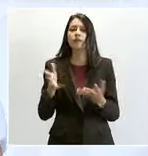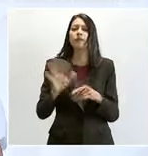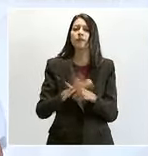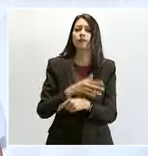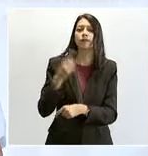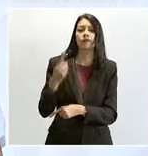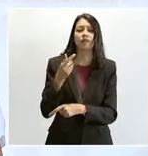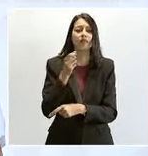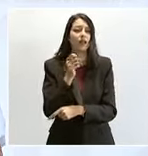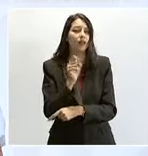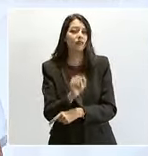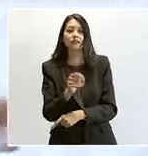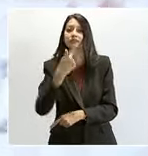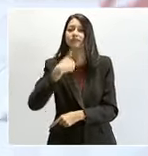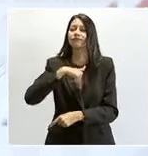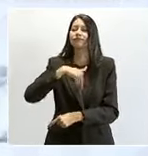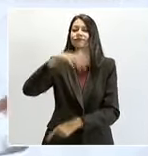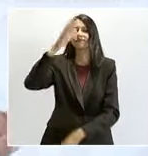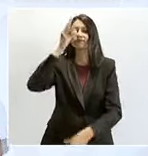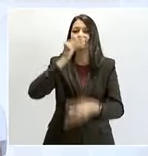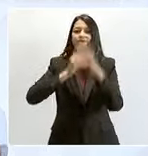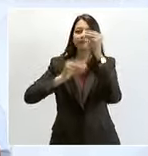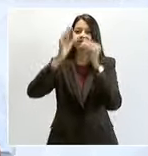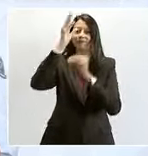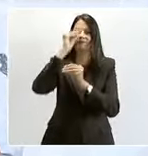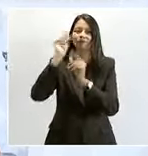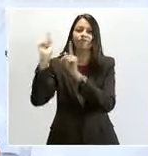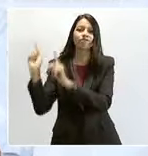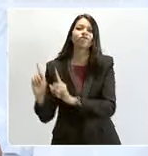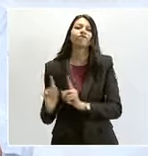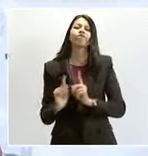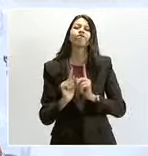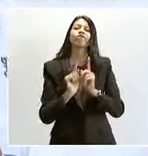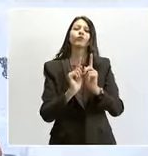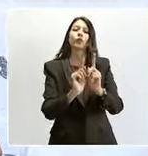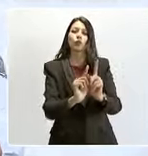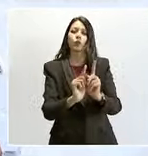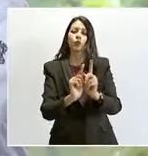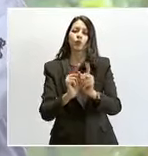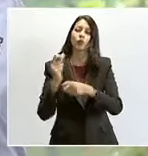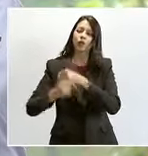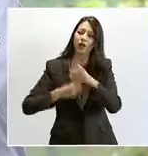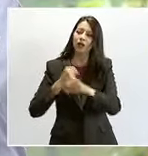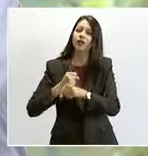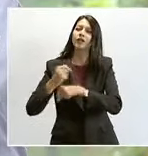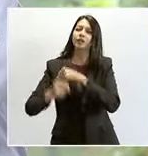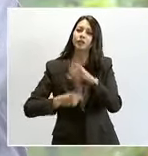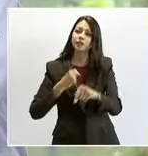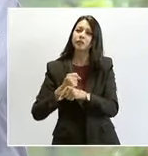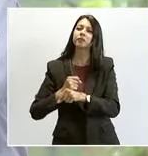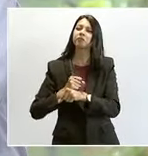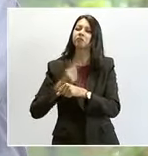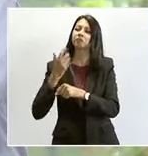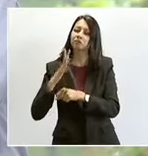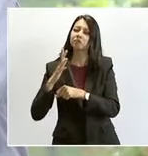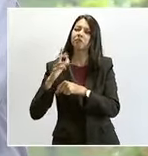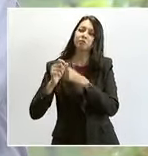así lo aprendimos caminando al lado durante décadas con el presidente